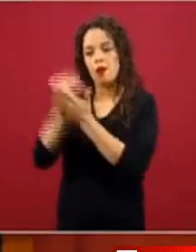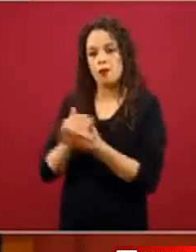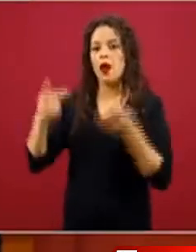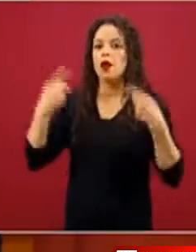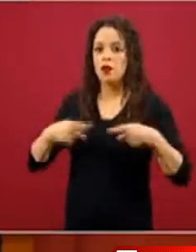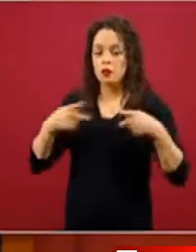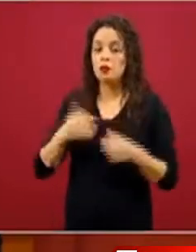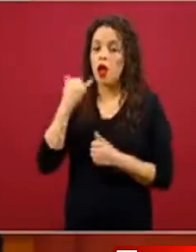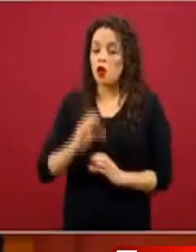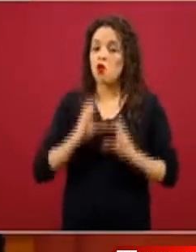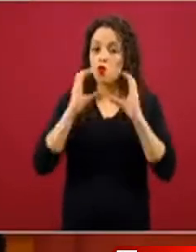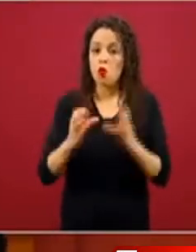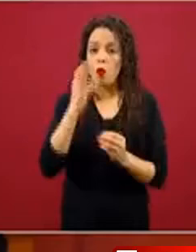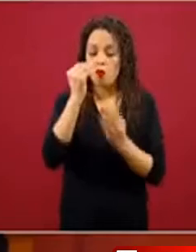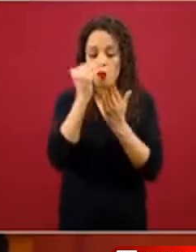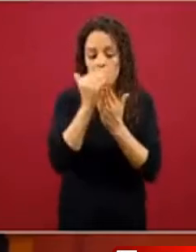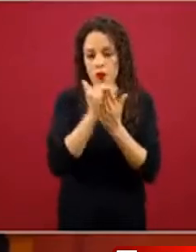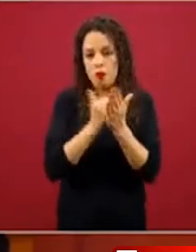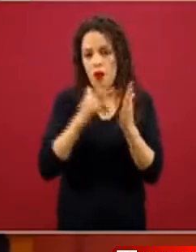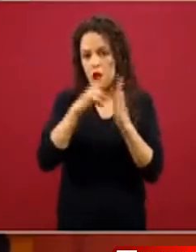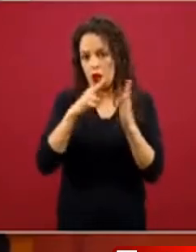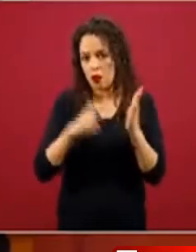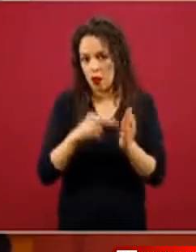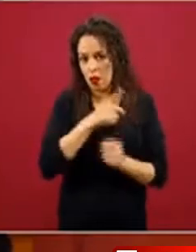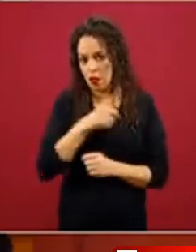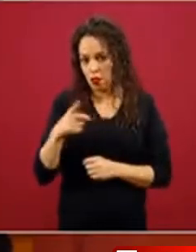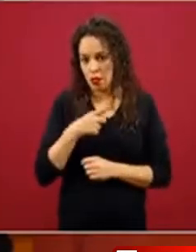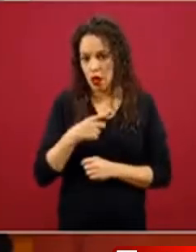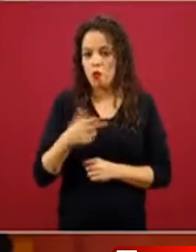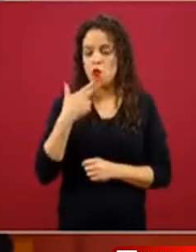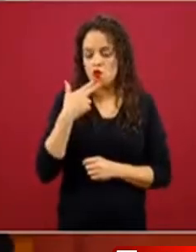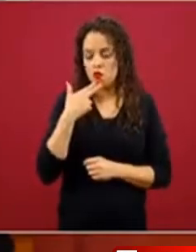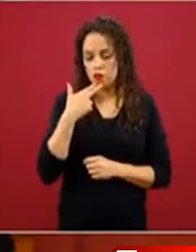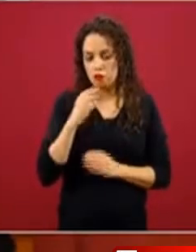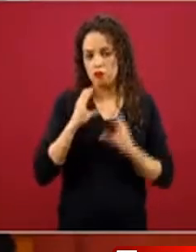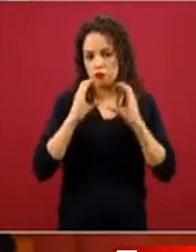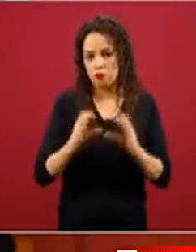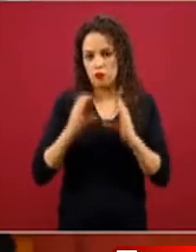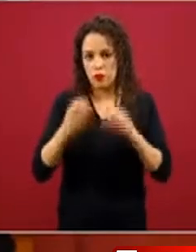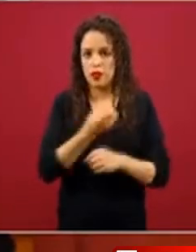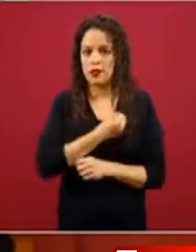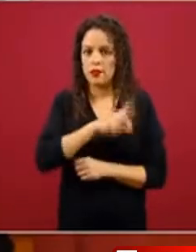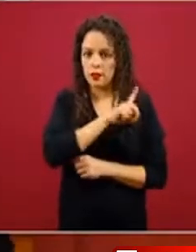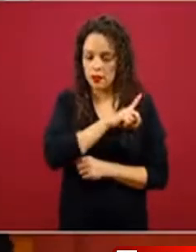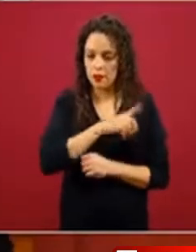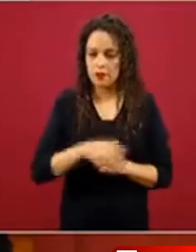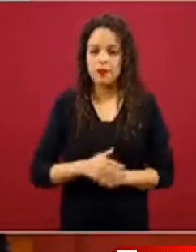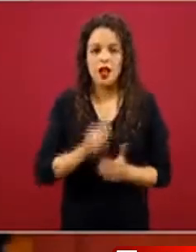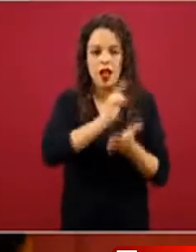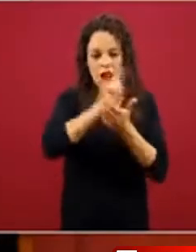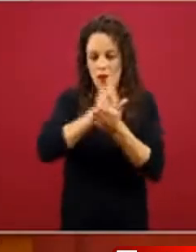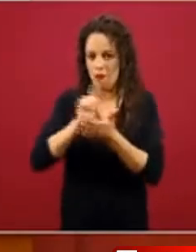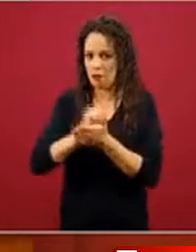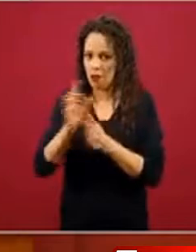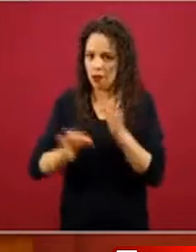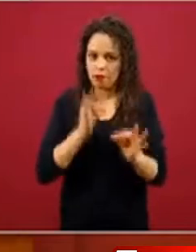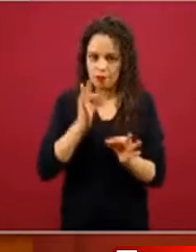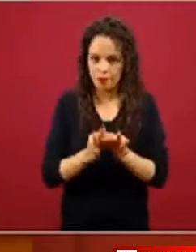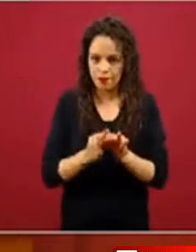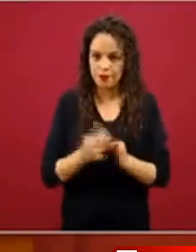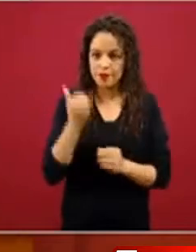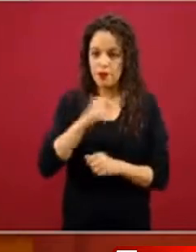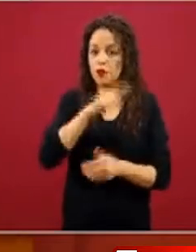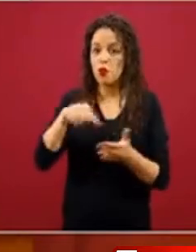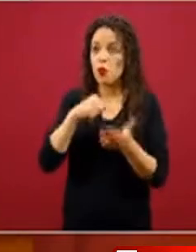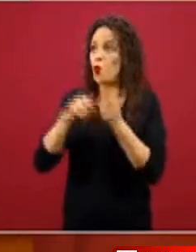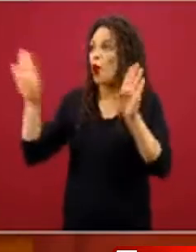medidas específicas de higiene. Y los lugares cerrados de estos centros deportivos,